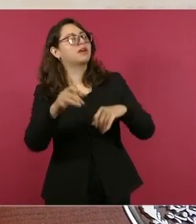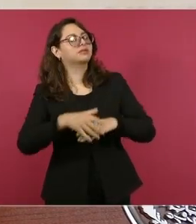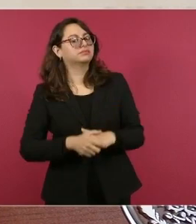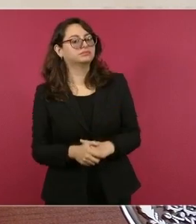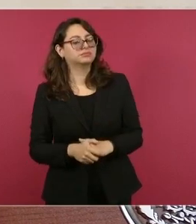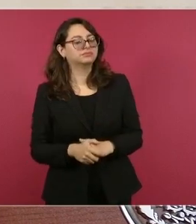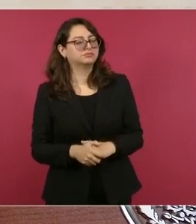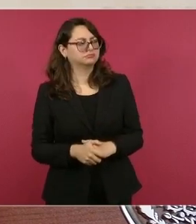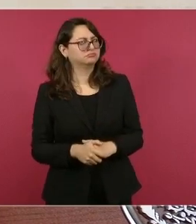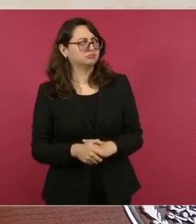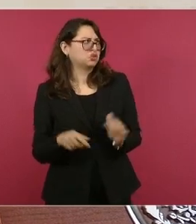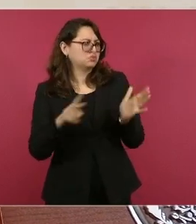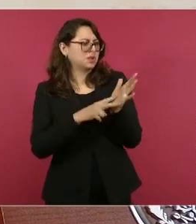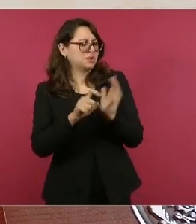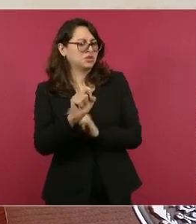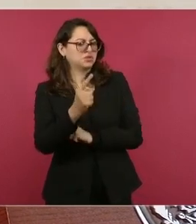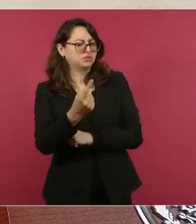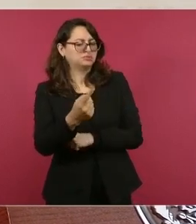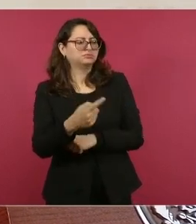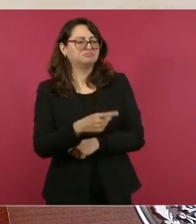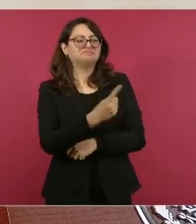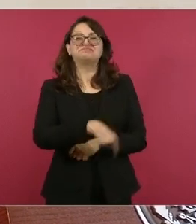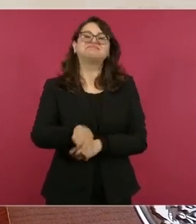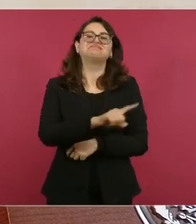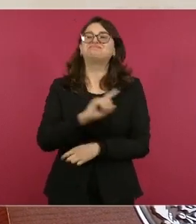Sí, del 21.